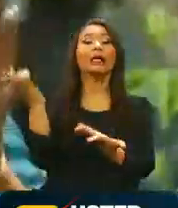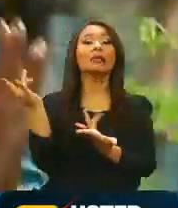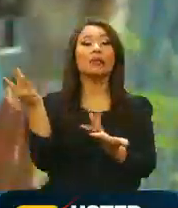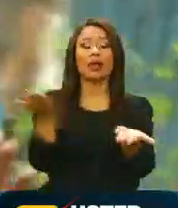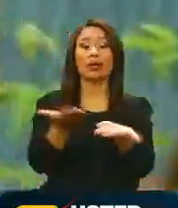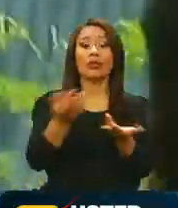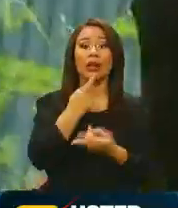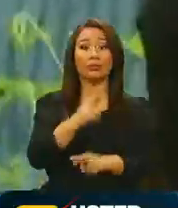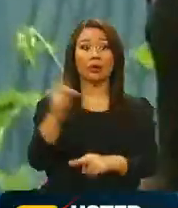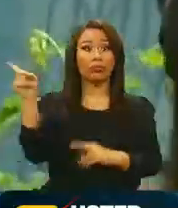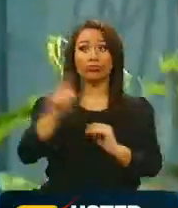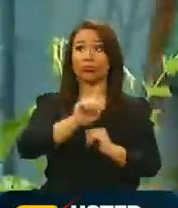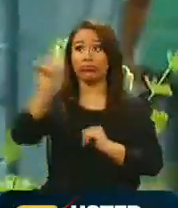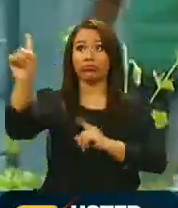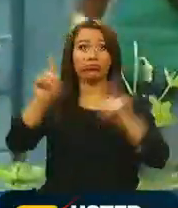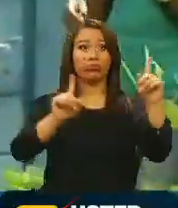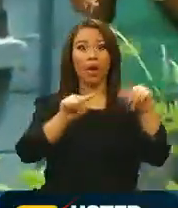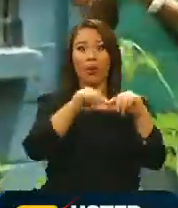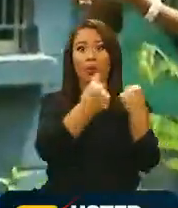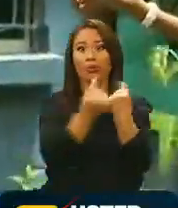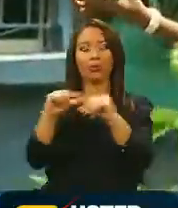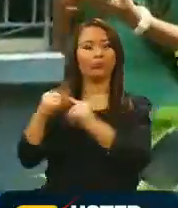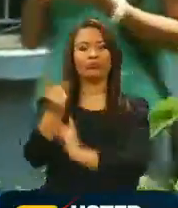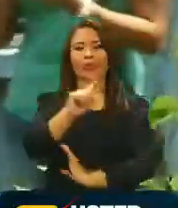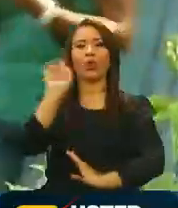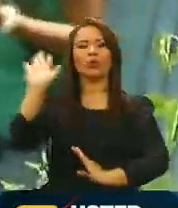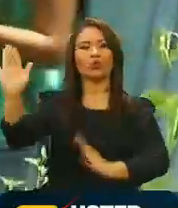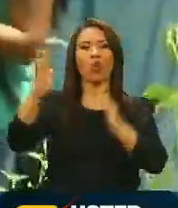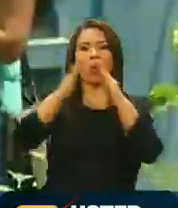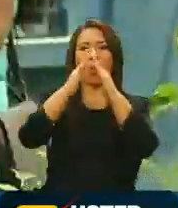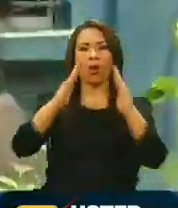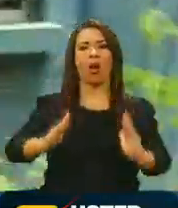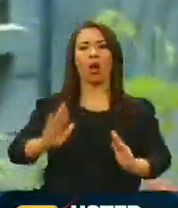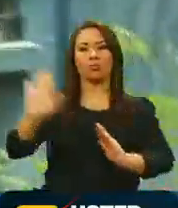los resultados en su casa, en